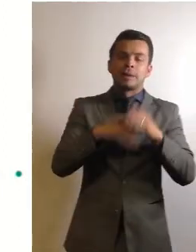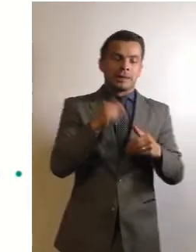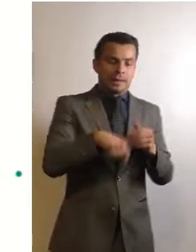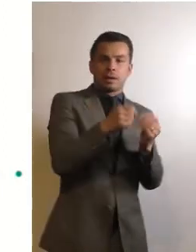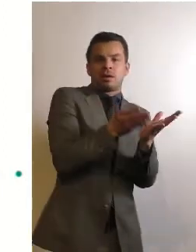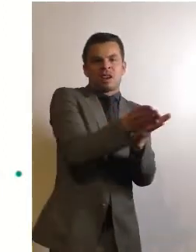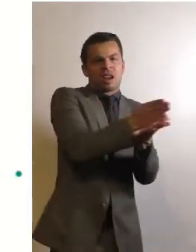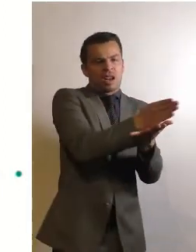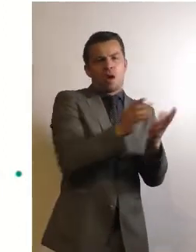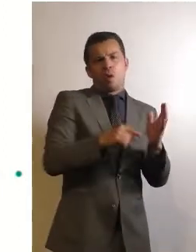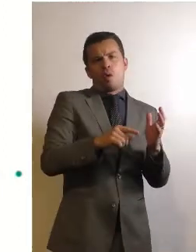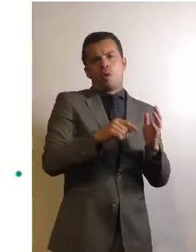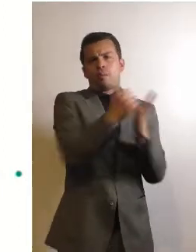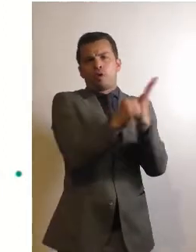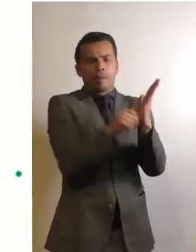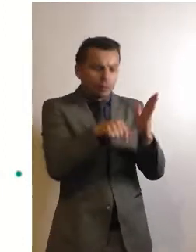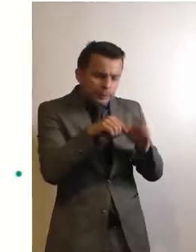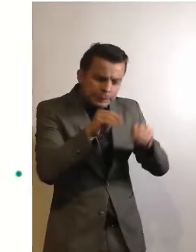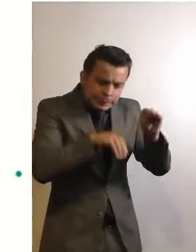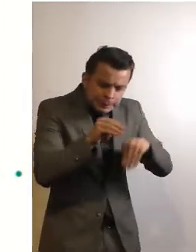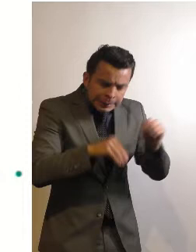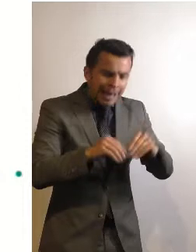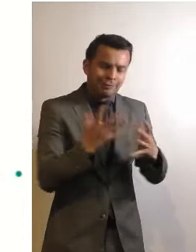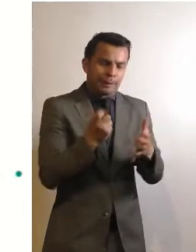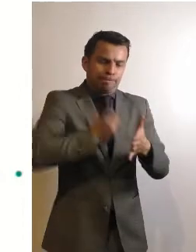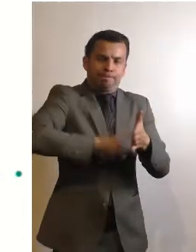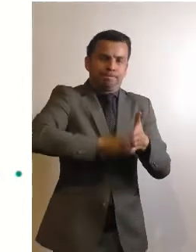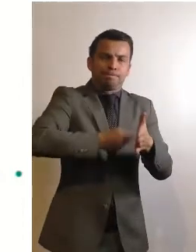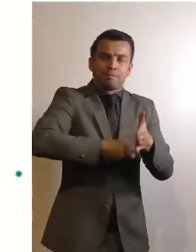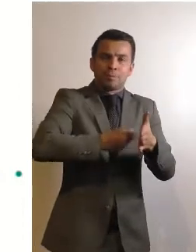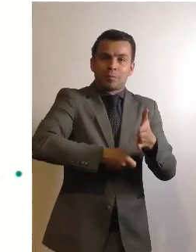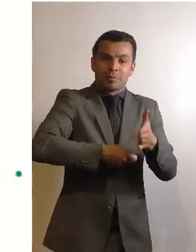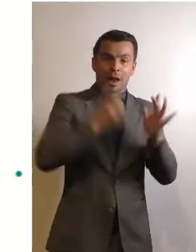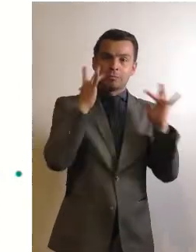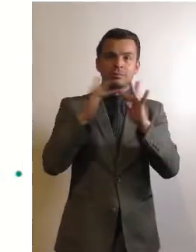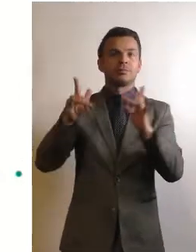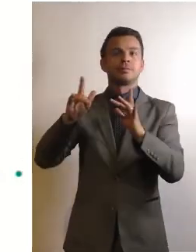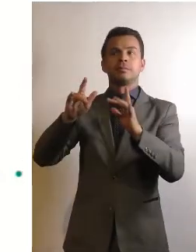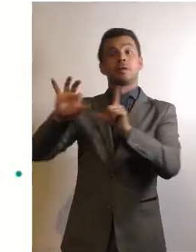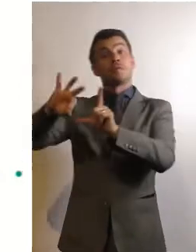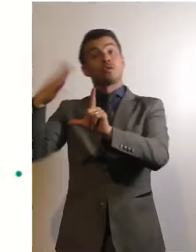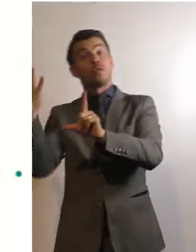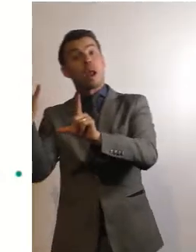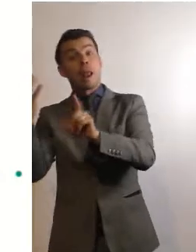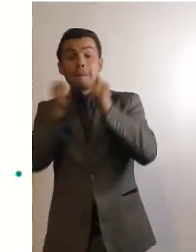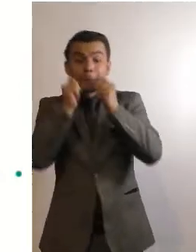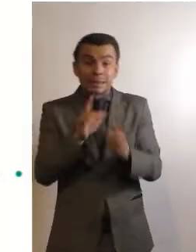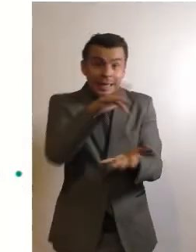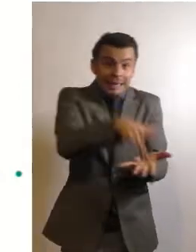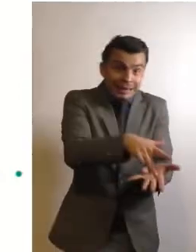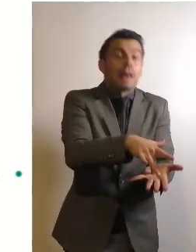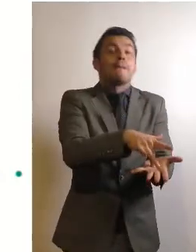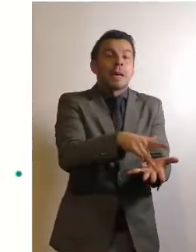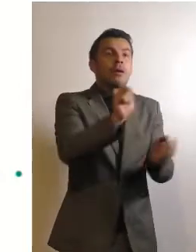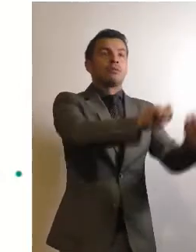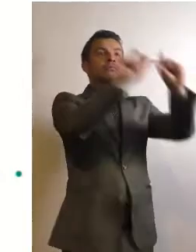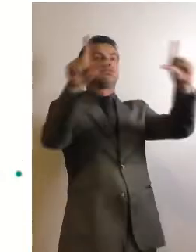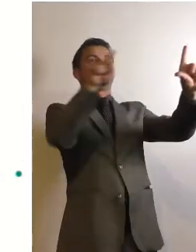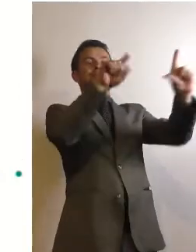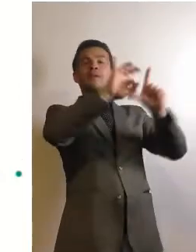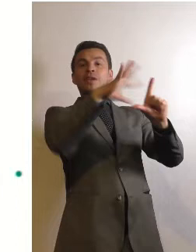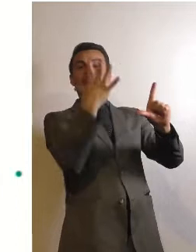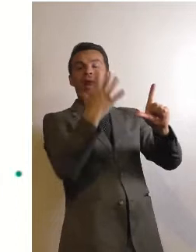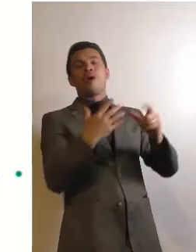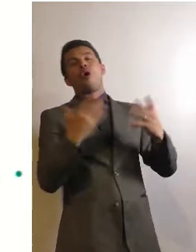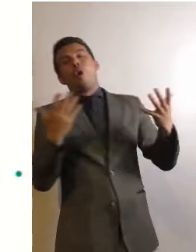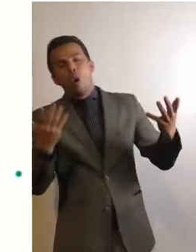modificaciones para trabajar bien sea mediados por tecnologías o generar cambios de modalidad